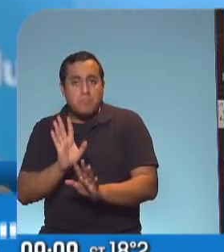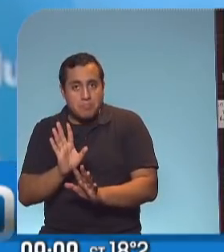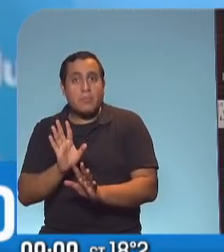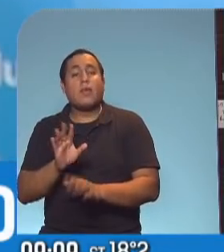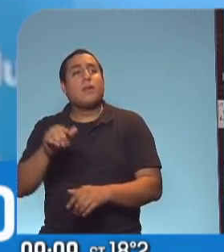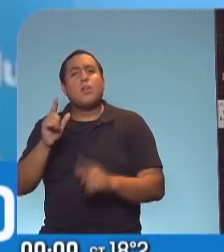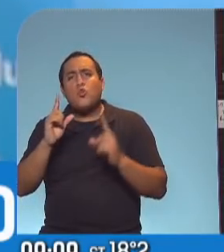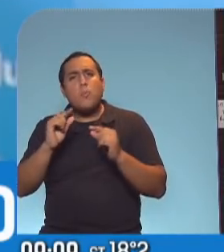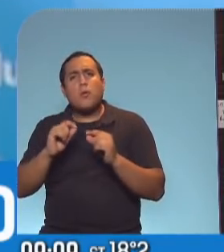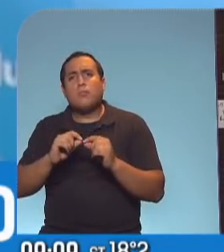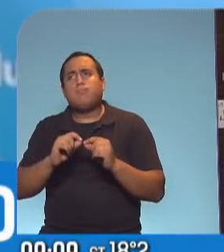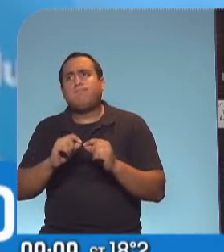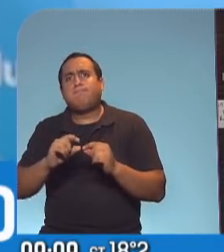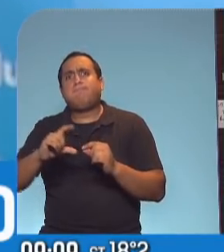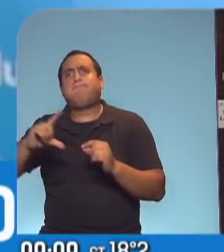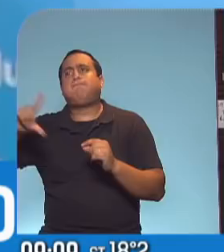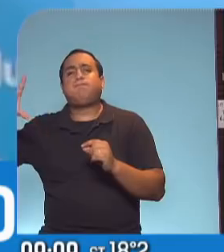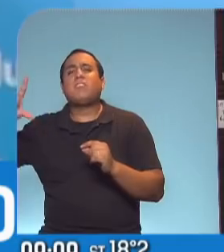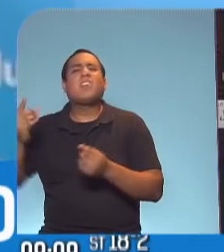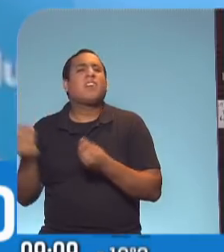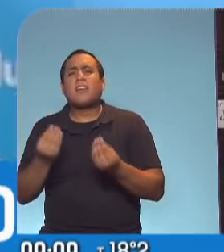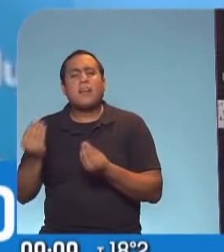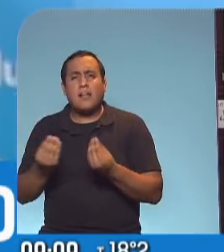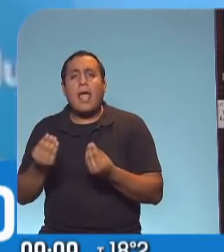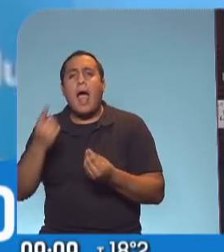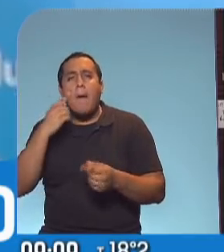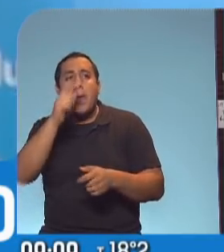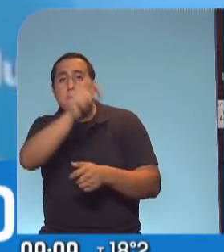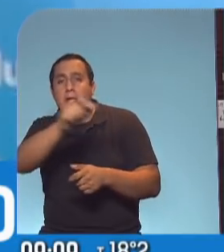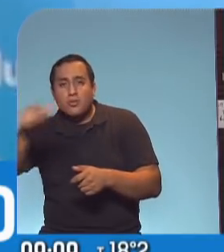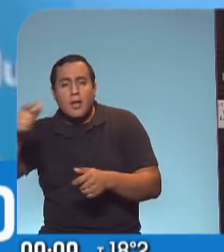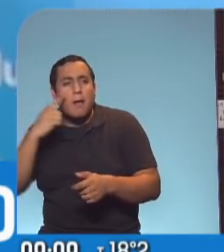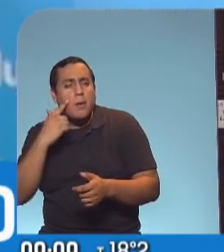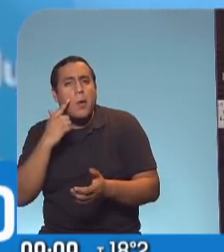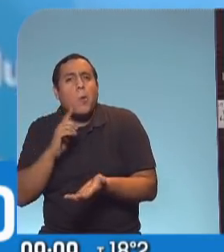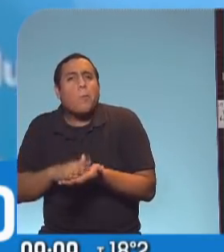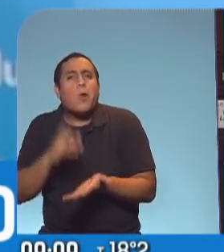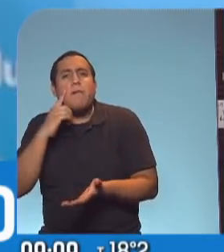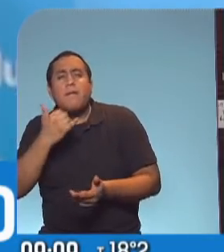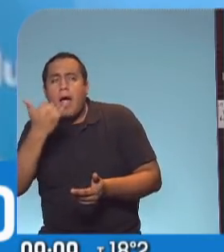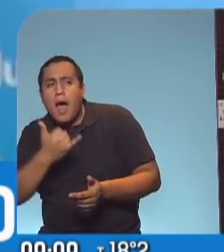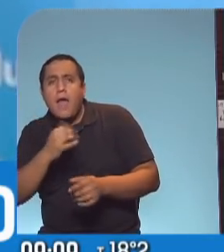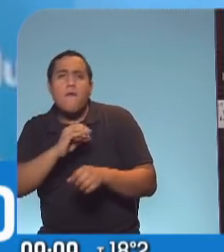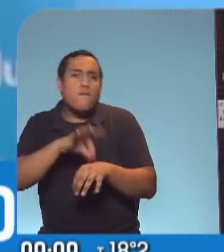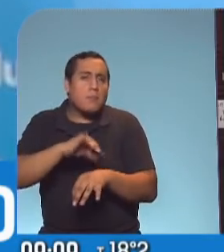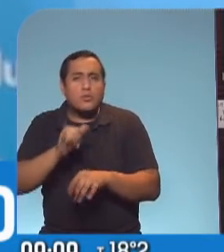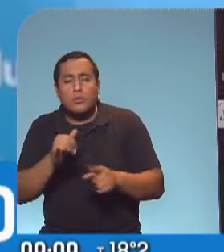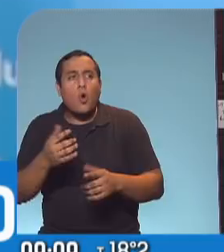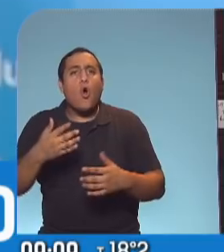número que sigue creciendo, que es el número de test por millón de habitantes, que son 921 con